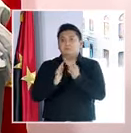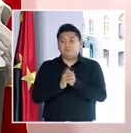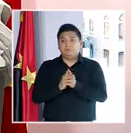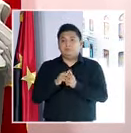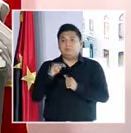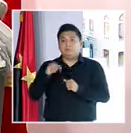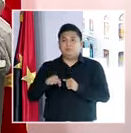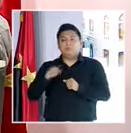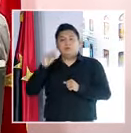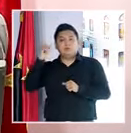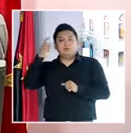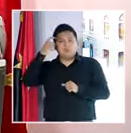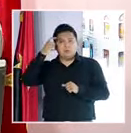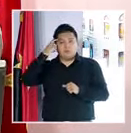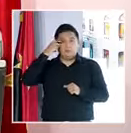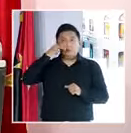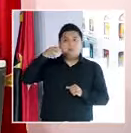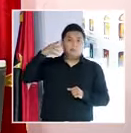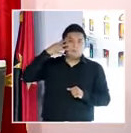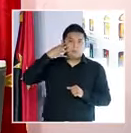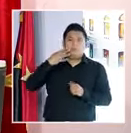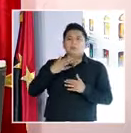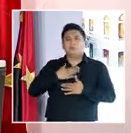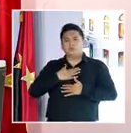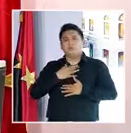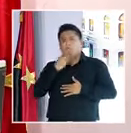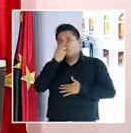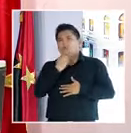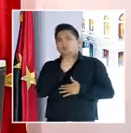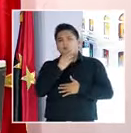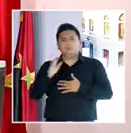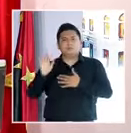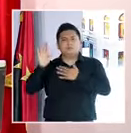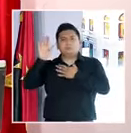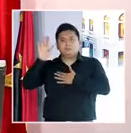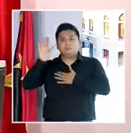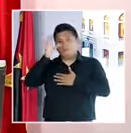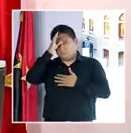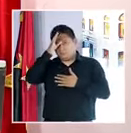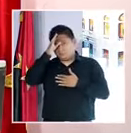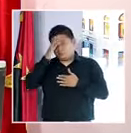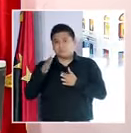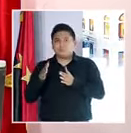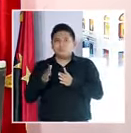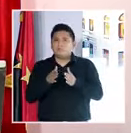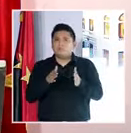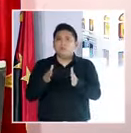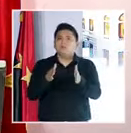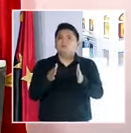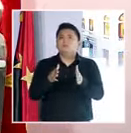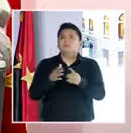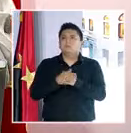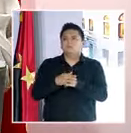departamento. Nos comprometimos a entregar pavimentado el corredor vial